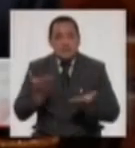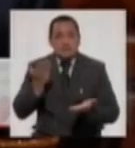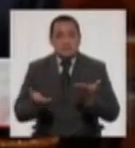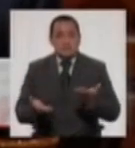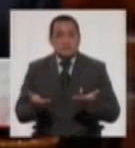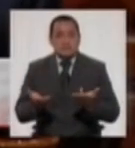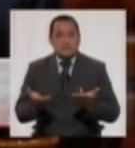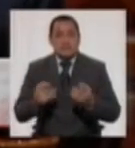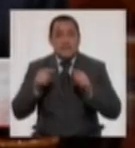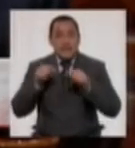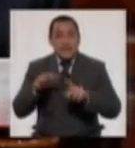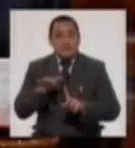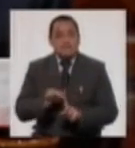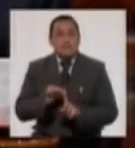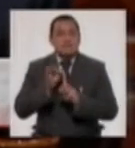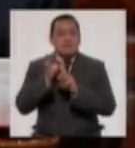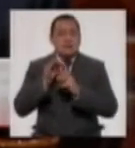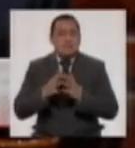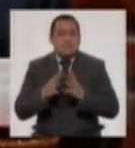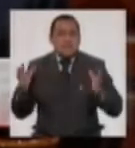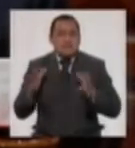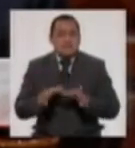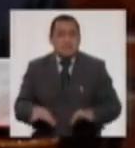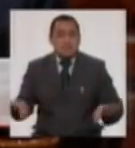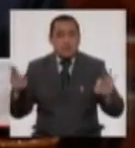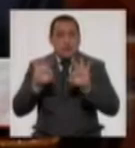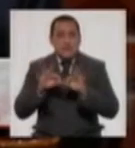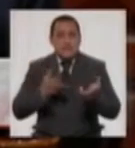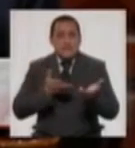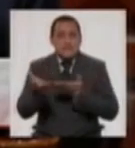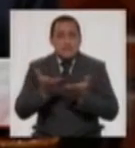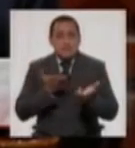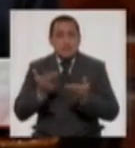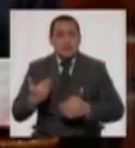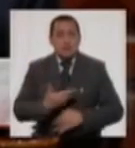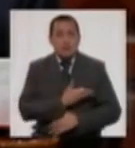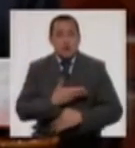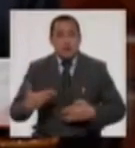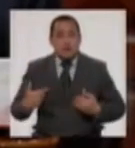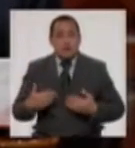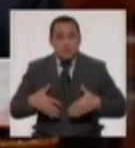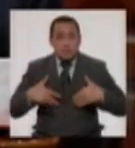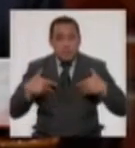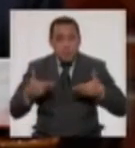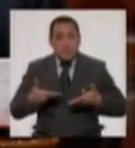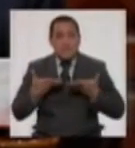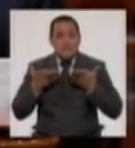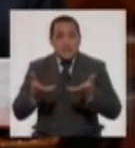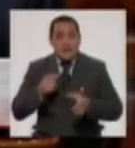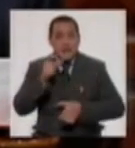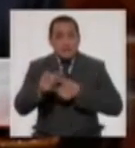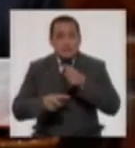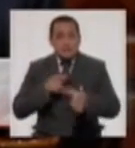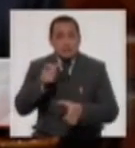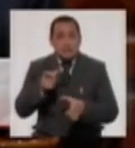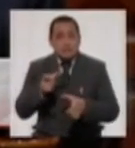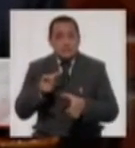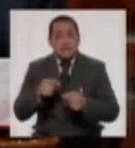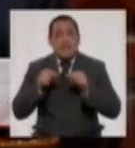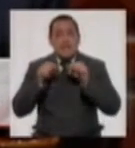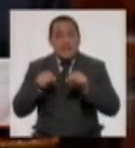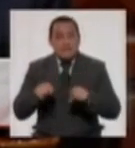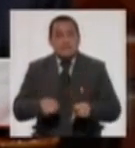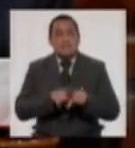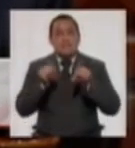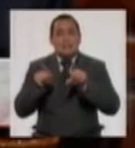el principal el más importante servicio que un estado puede ofrecer a sus ciudadanos es